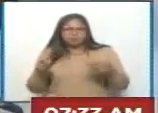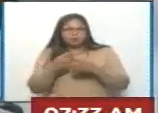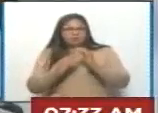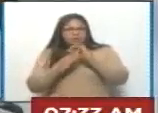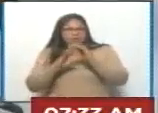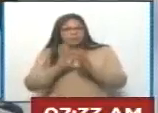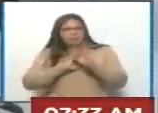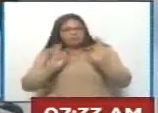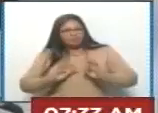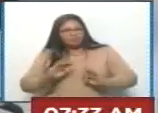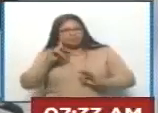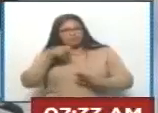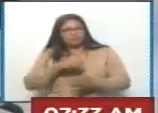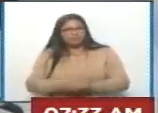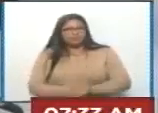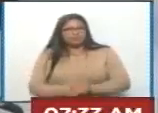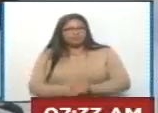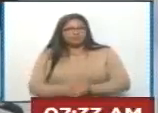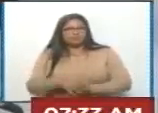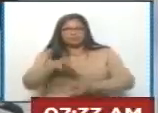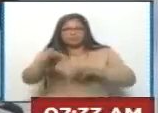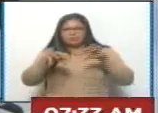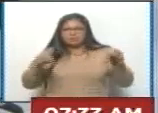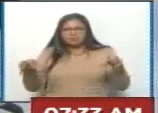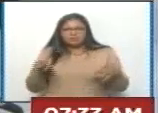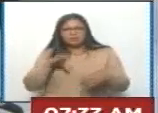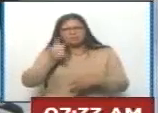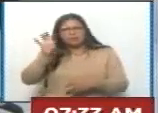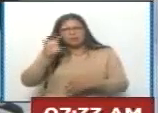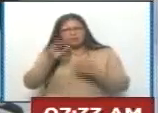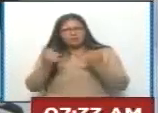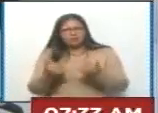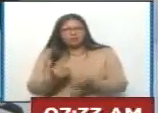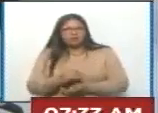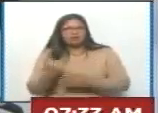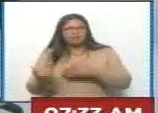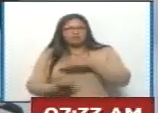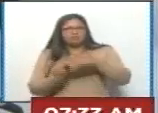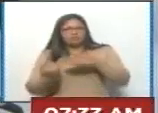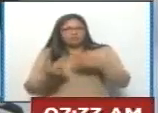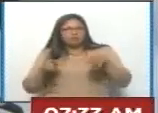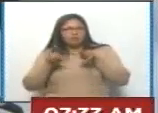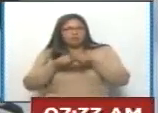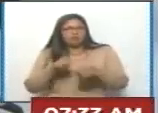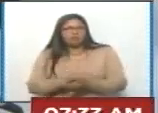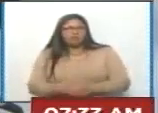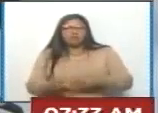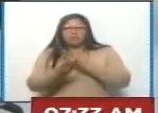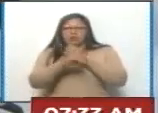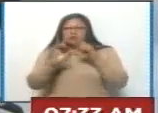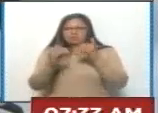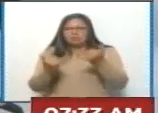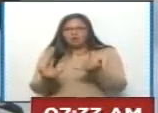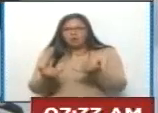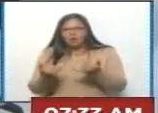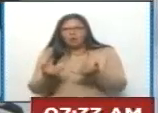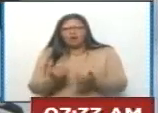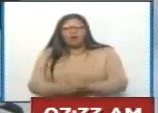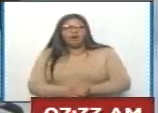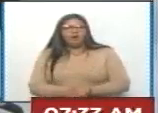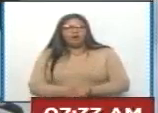ellos. Repartirse el país, por supuesto. Las instituciones como... Y después inventaron aquello, que la democracia es la alternabilidad. La democracia no es